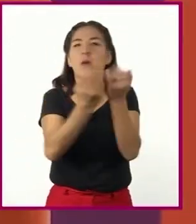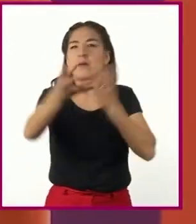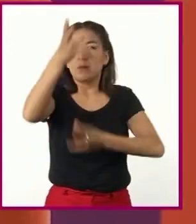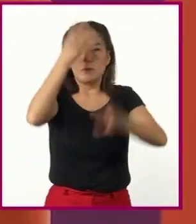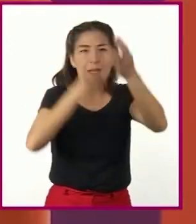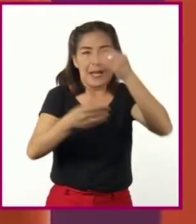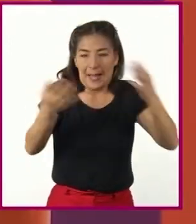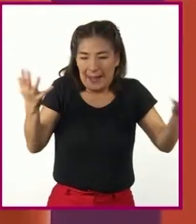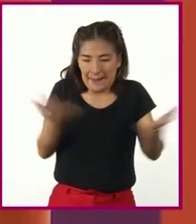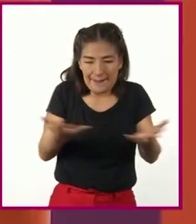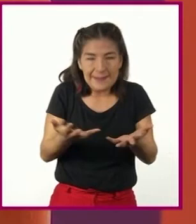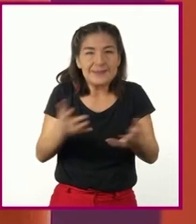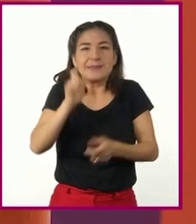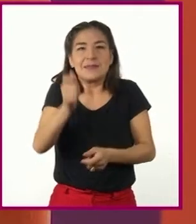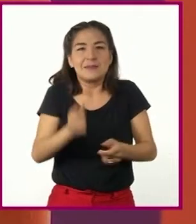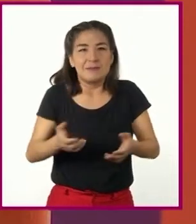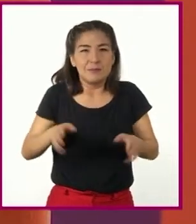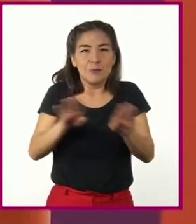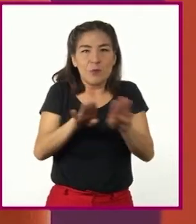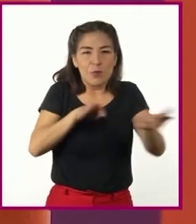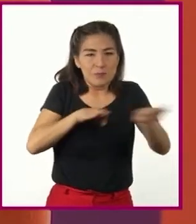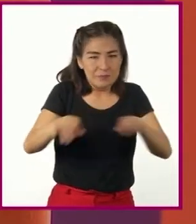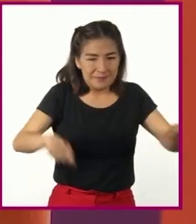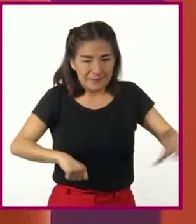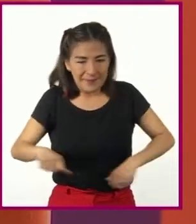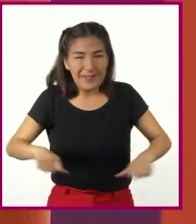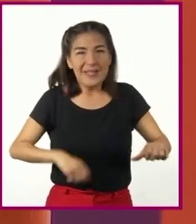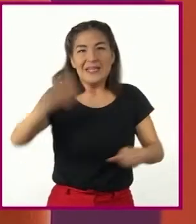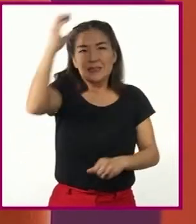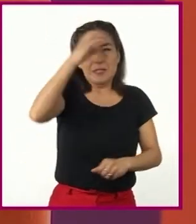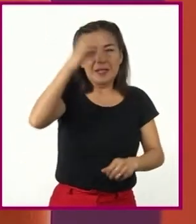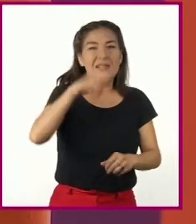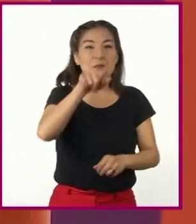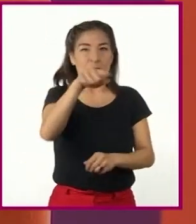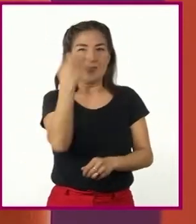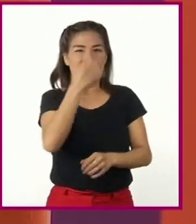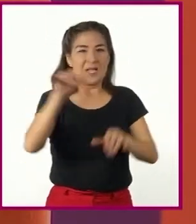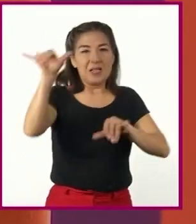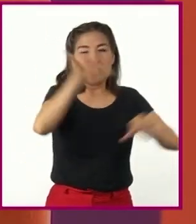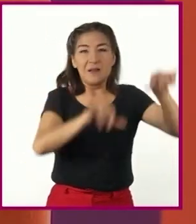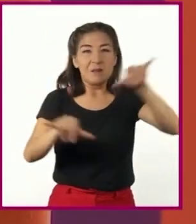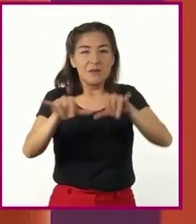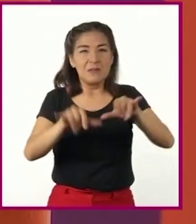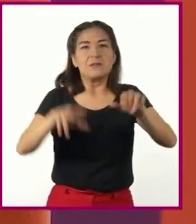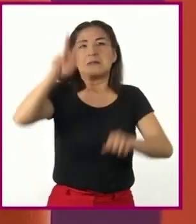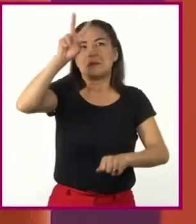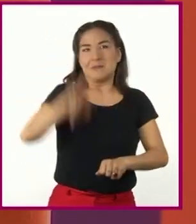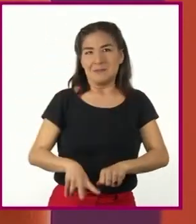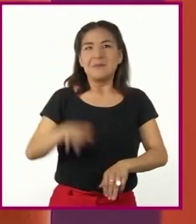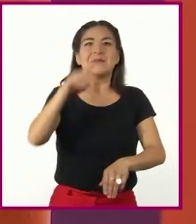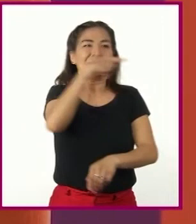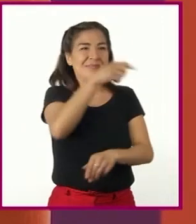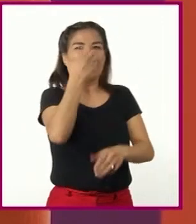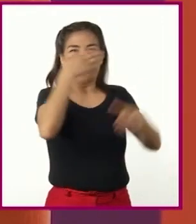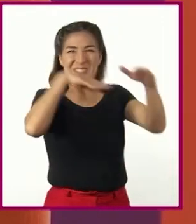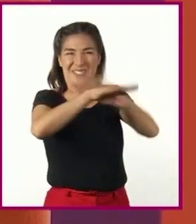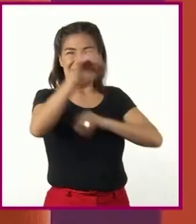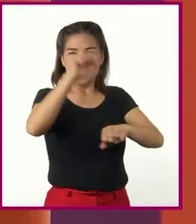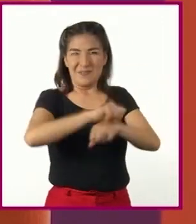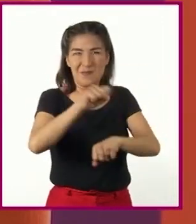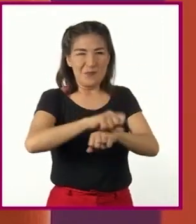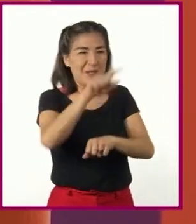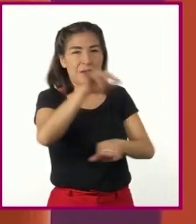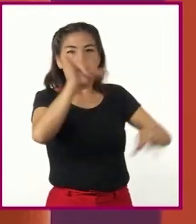haciendo ciencia. Esos laboratorios que tienen en las secundarias me parece que son los grandes lugares que podrían